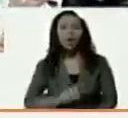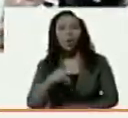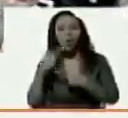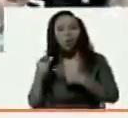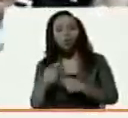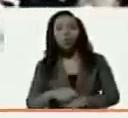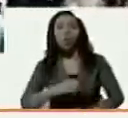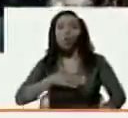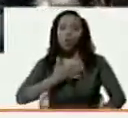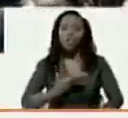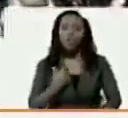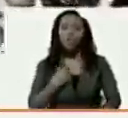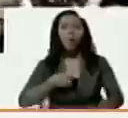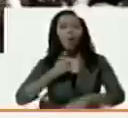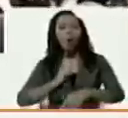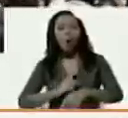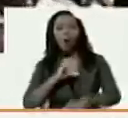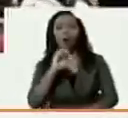Podemos, es Hora,